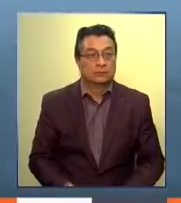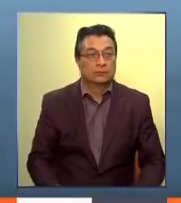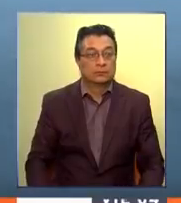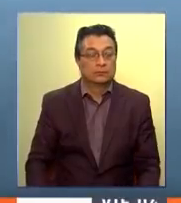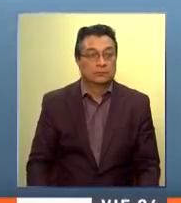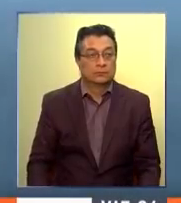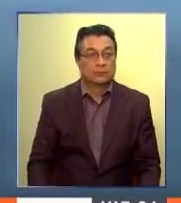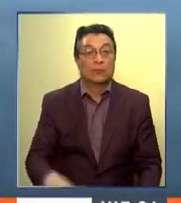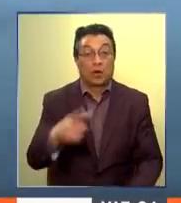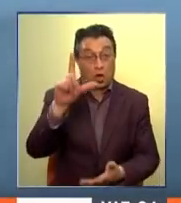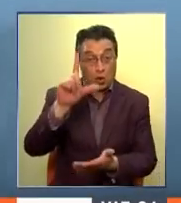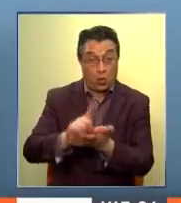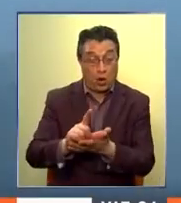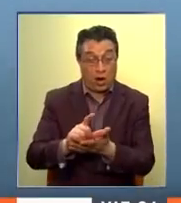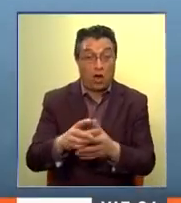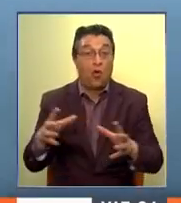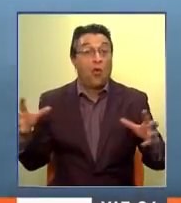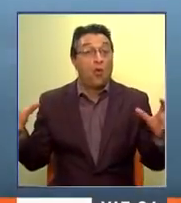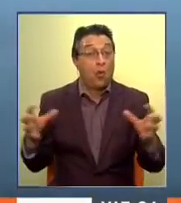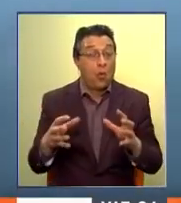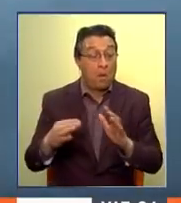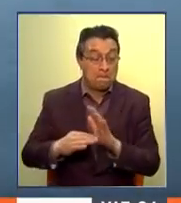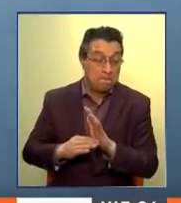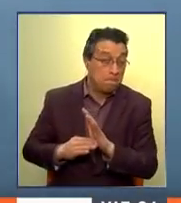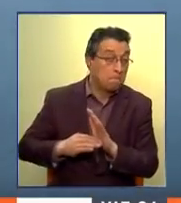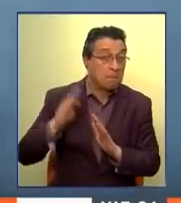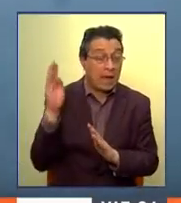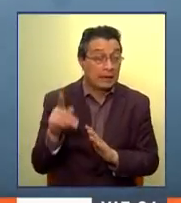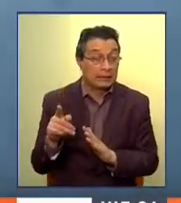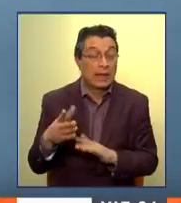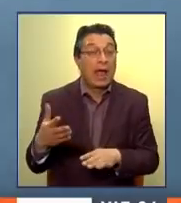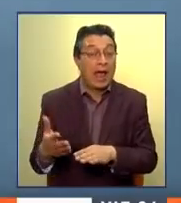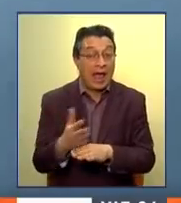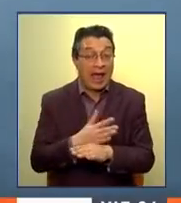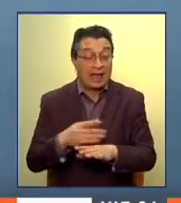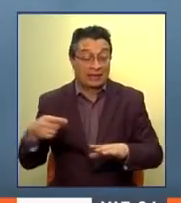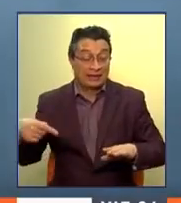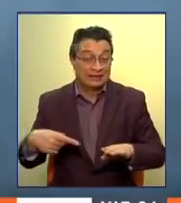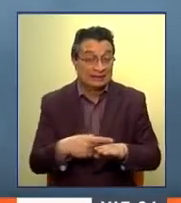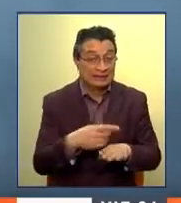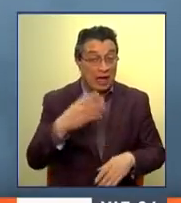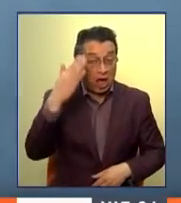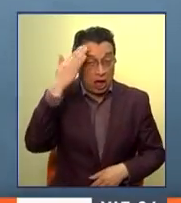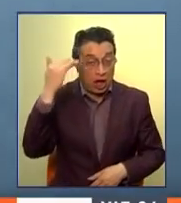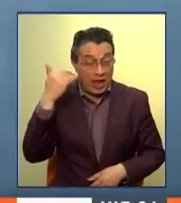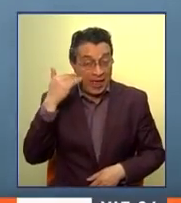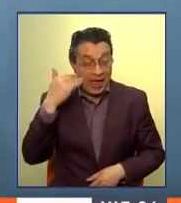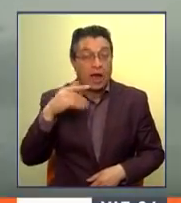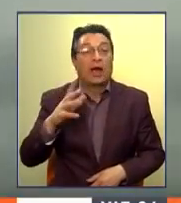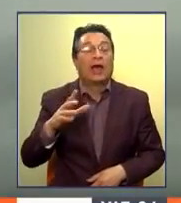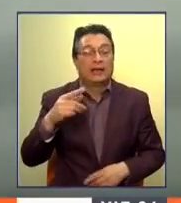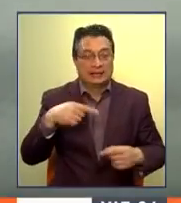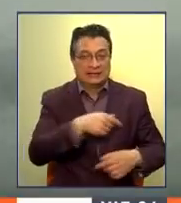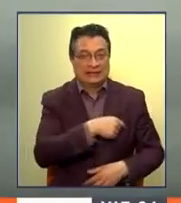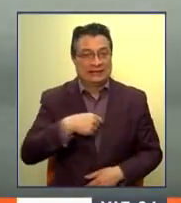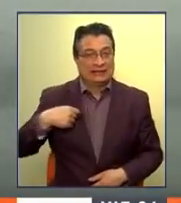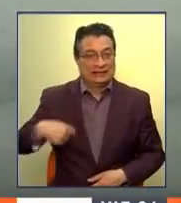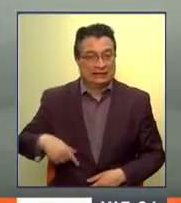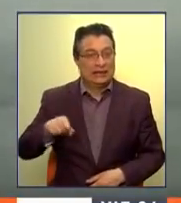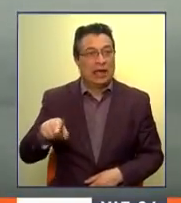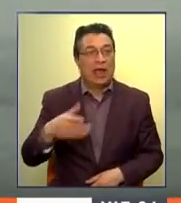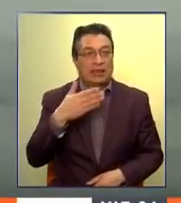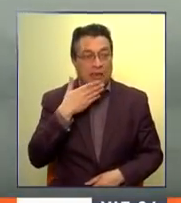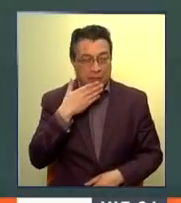Y si hay un lugar donde el tifón se vivió con mayor intensidad antes de llegar a las Coreas, fue en el mar de China Oriental. Allí se realiza